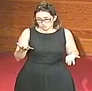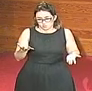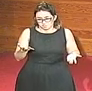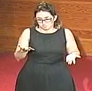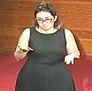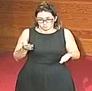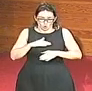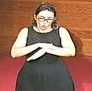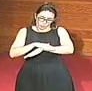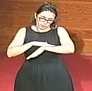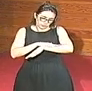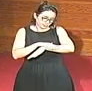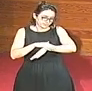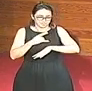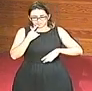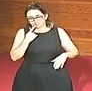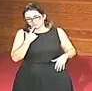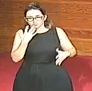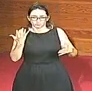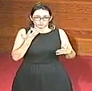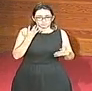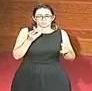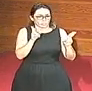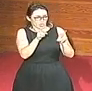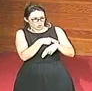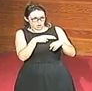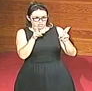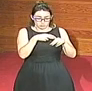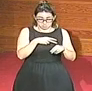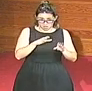cedido al gobierno diciendo que le iban a derogar y ahí está todavía.